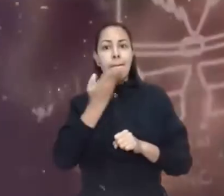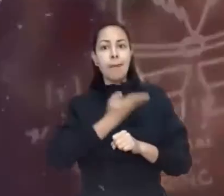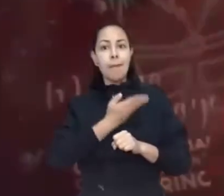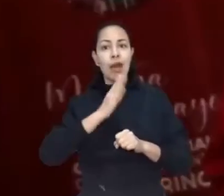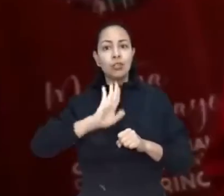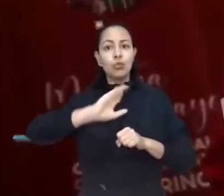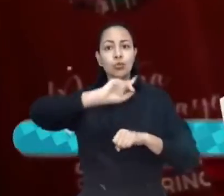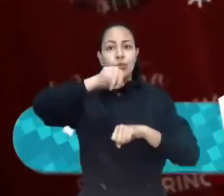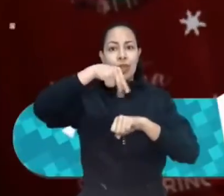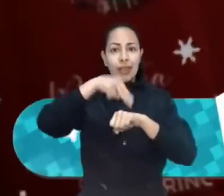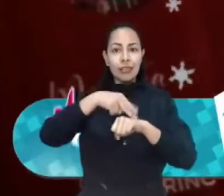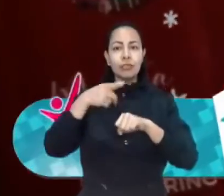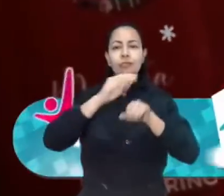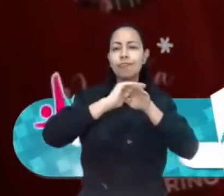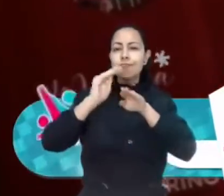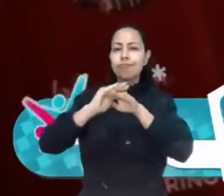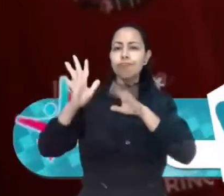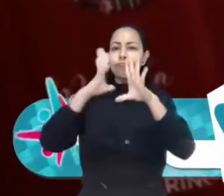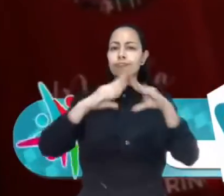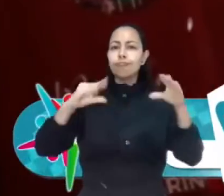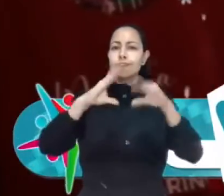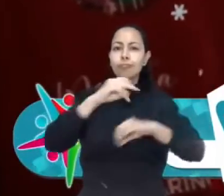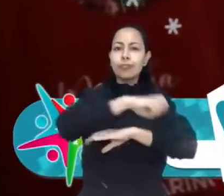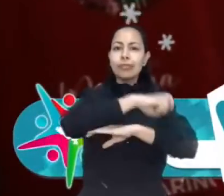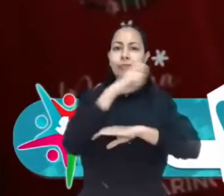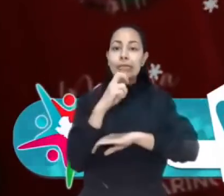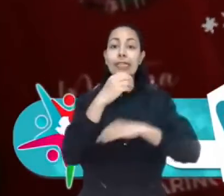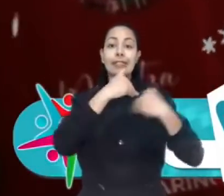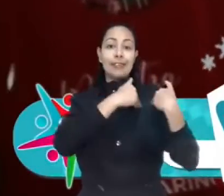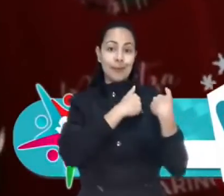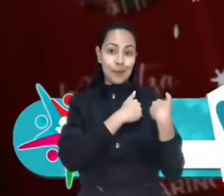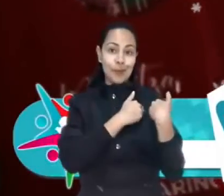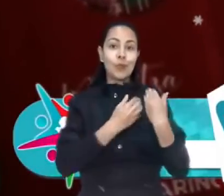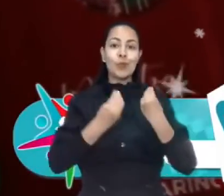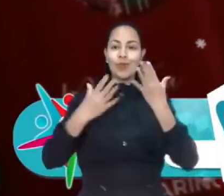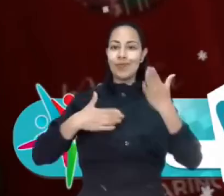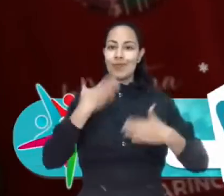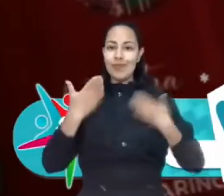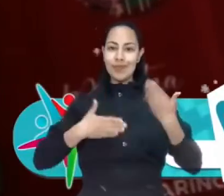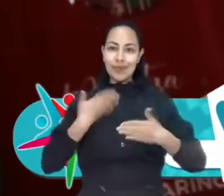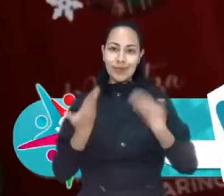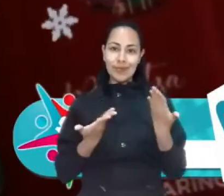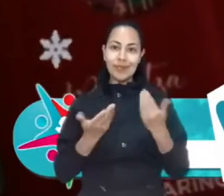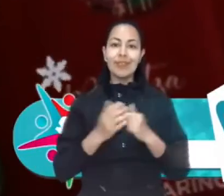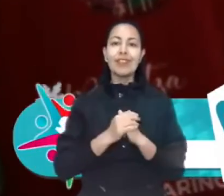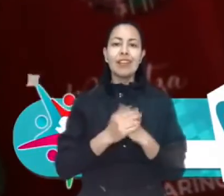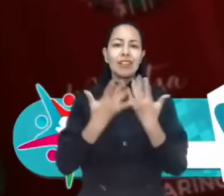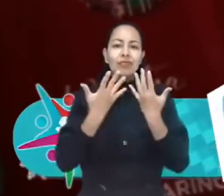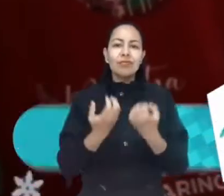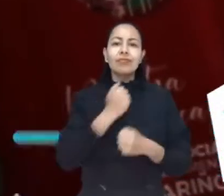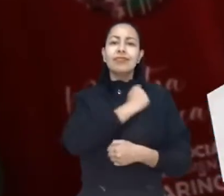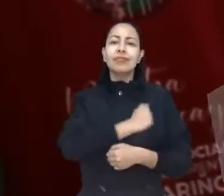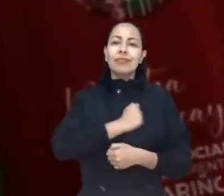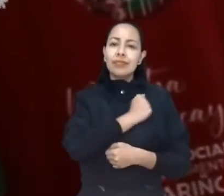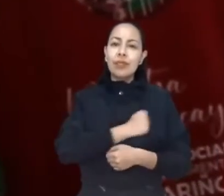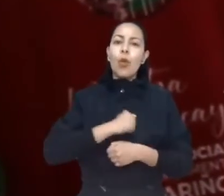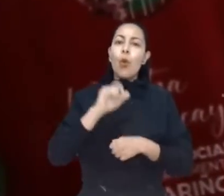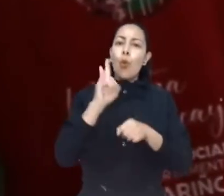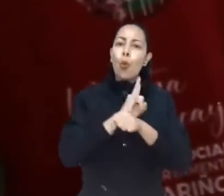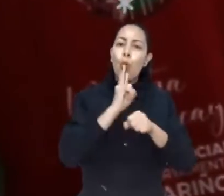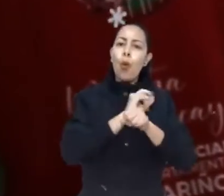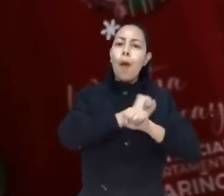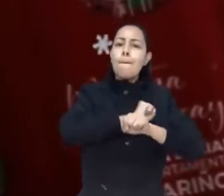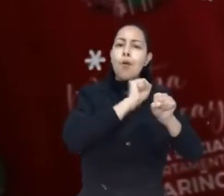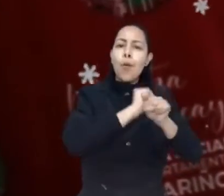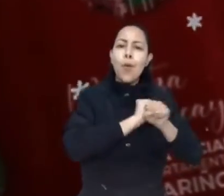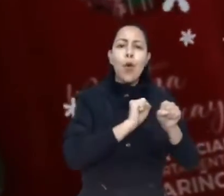Papitos y mamitas nariñenses, invitamos que estas Navidades se celebren con mucha responsabilidad y mucha alegría. Por eso queremos que por favor